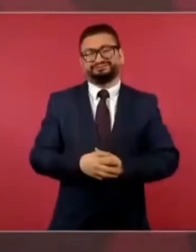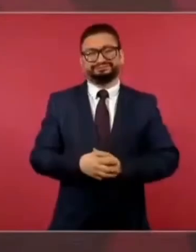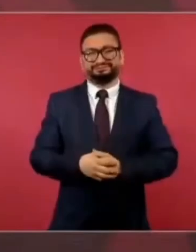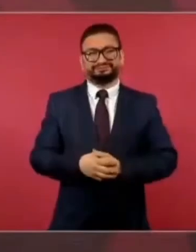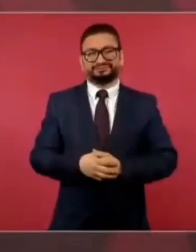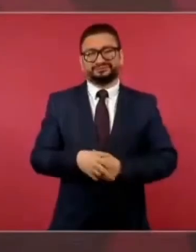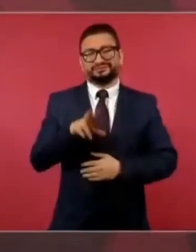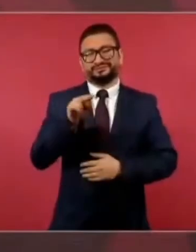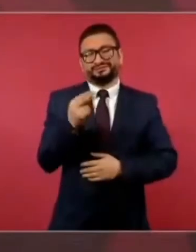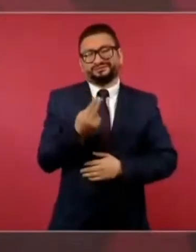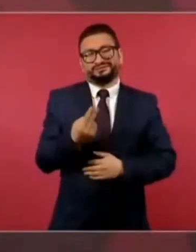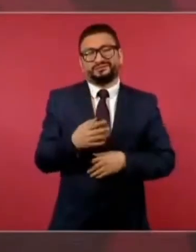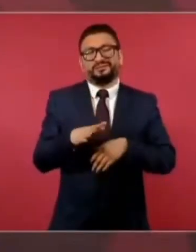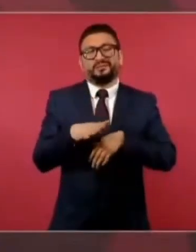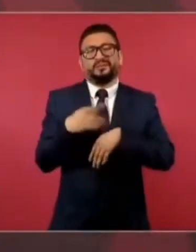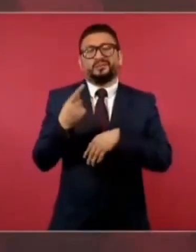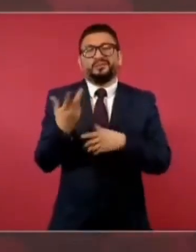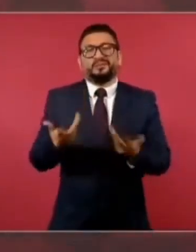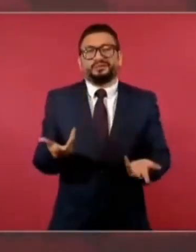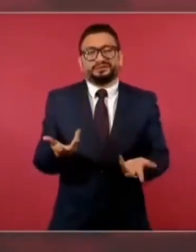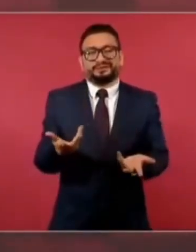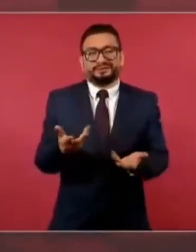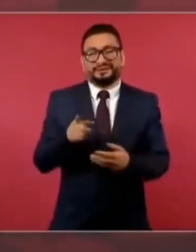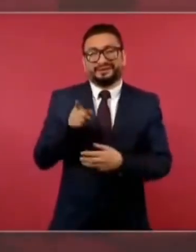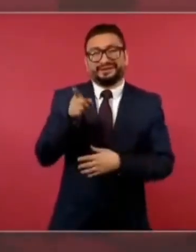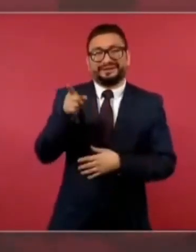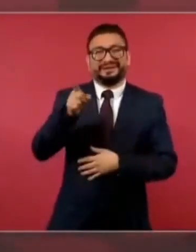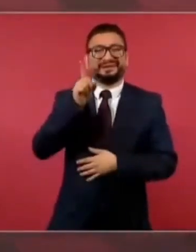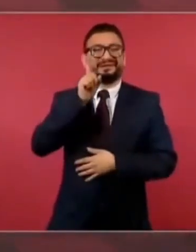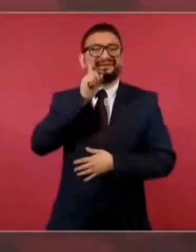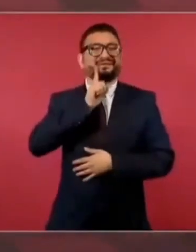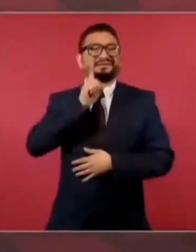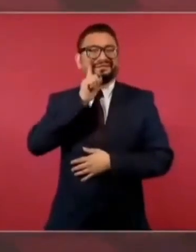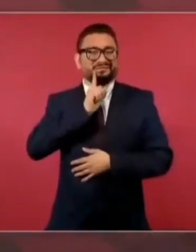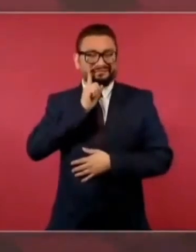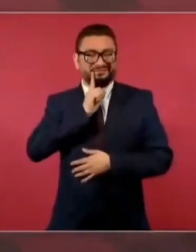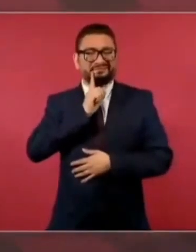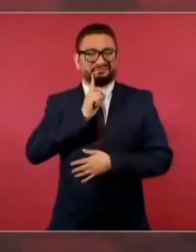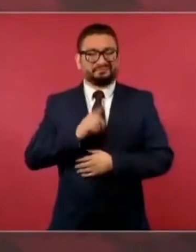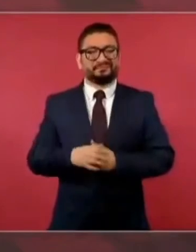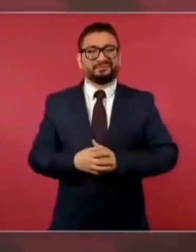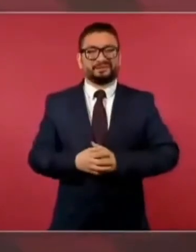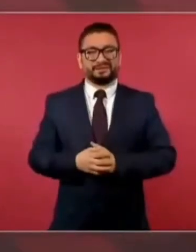no va a hacer falta, porque ella tiene